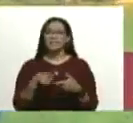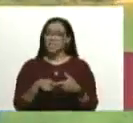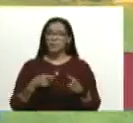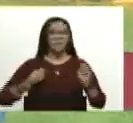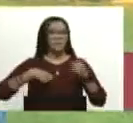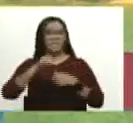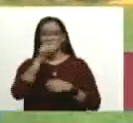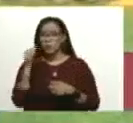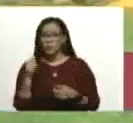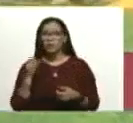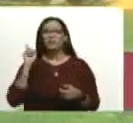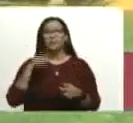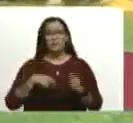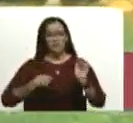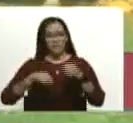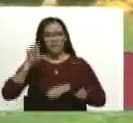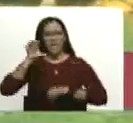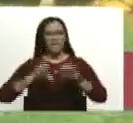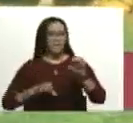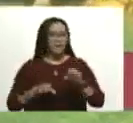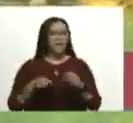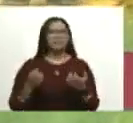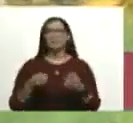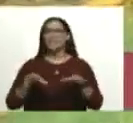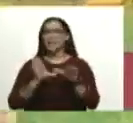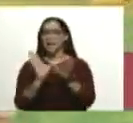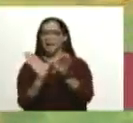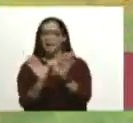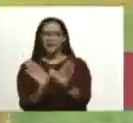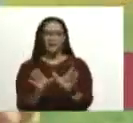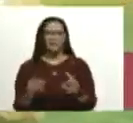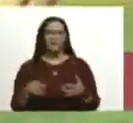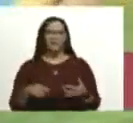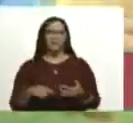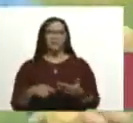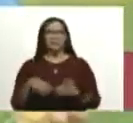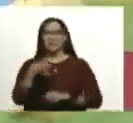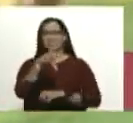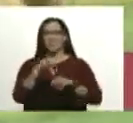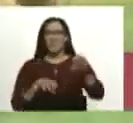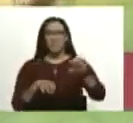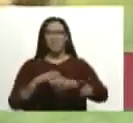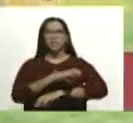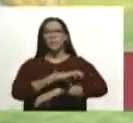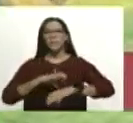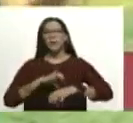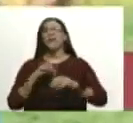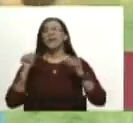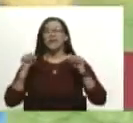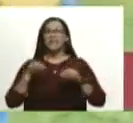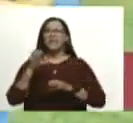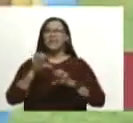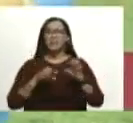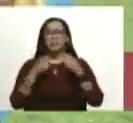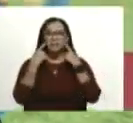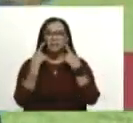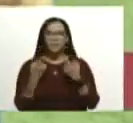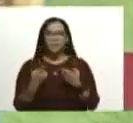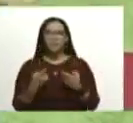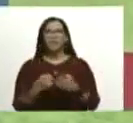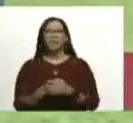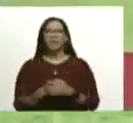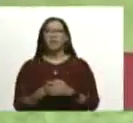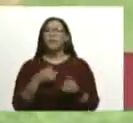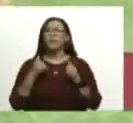droga, también existe el tráfico de fauna silvestre, de aves, de tigres, de pumas. Este animal que estamos viendo es un bebé que